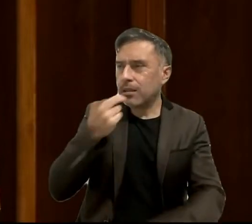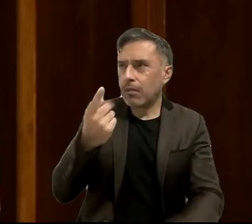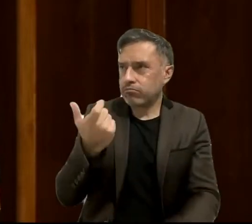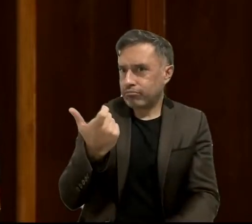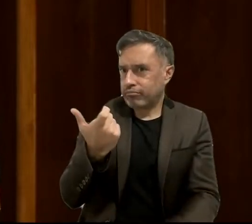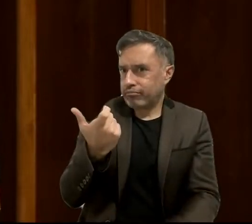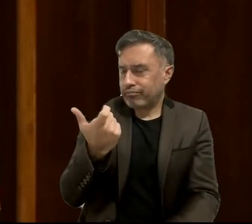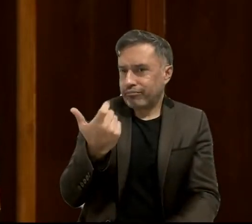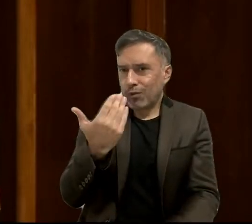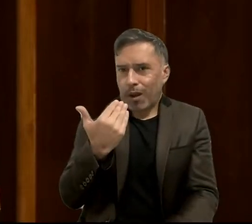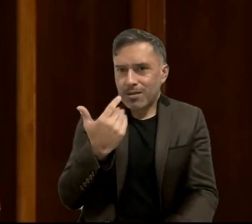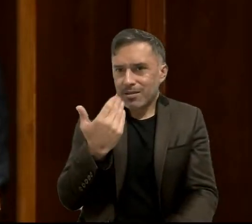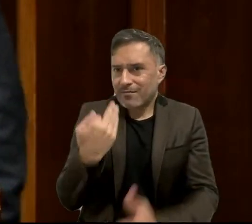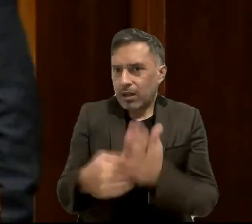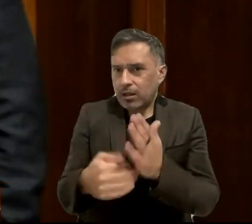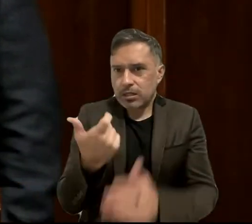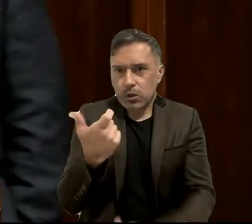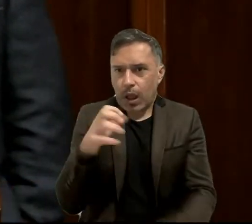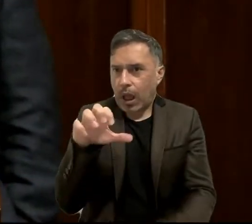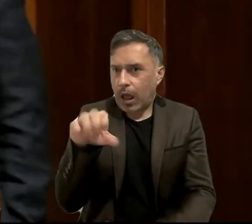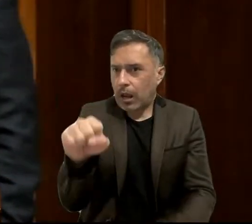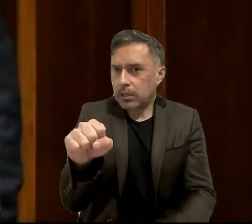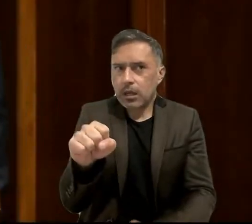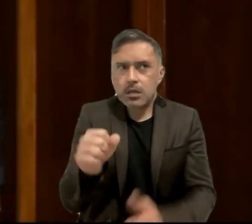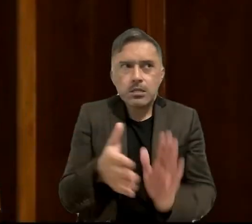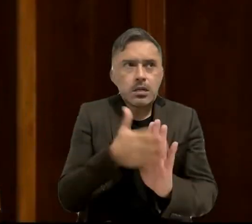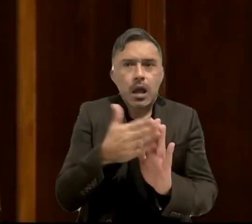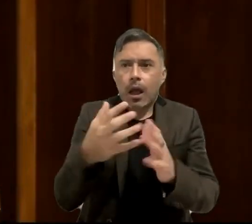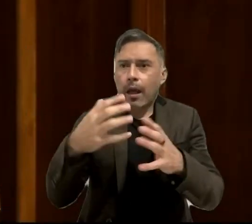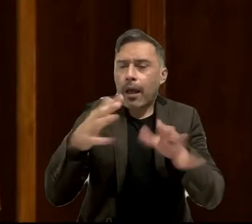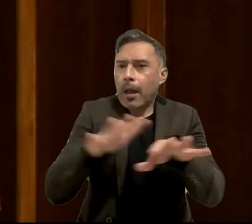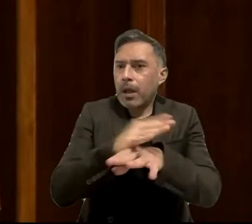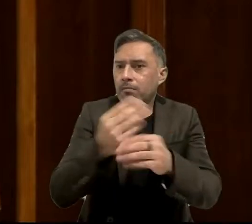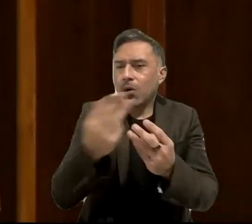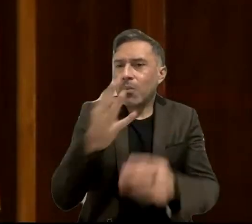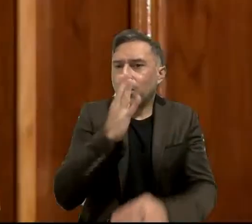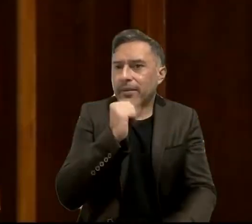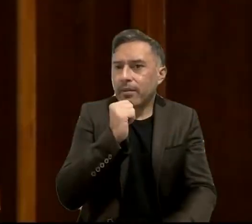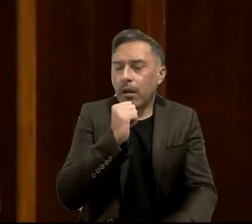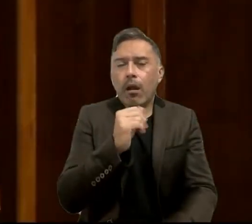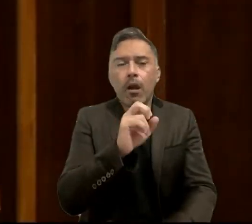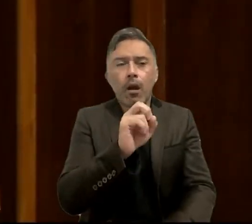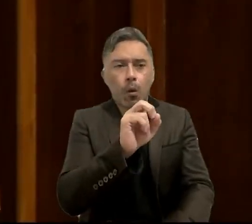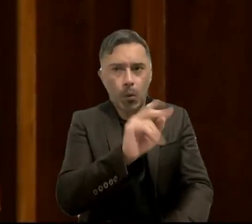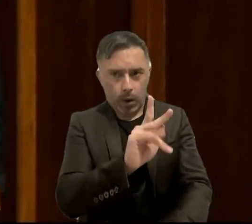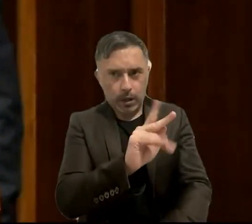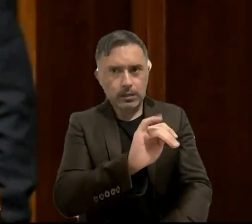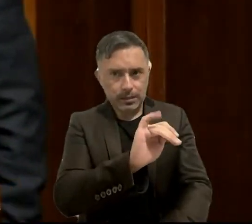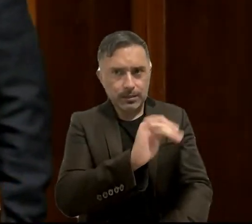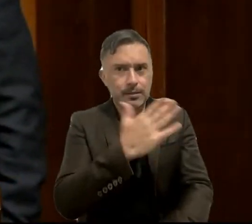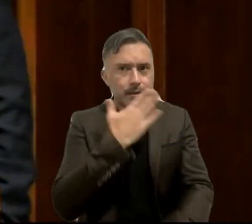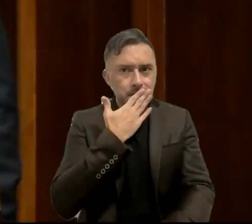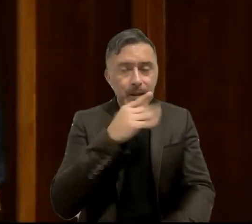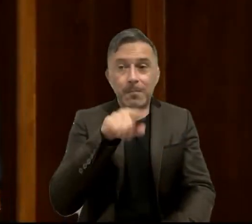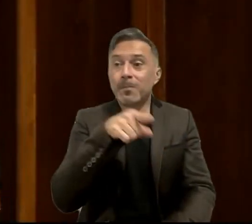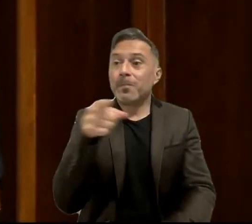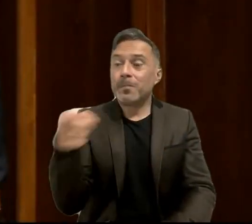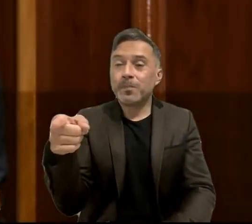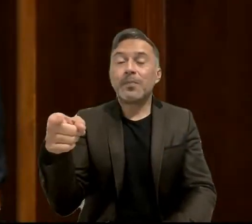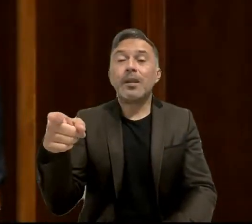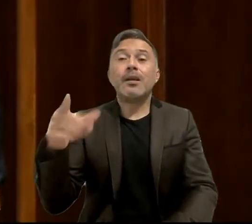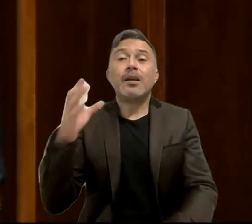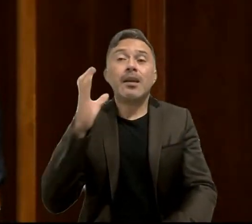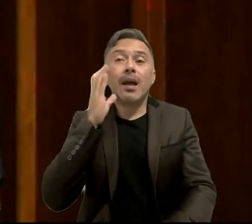hacer. Está bien. Entonces ahora siéntate con el legislativo y el legislativo conjuntamente con el